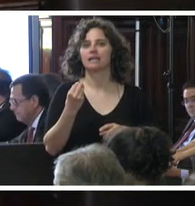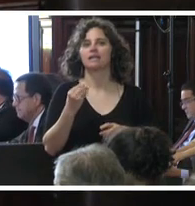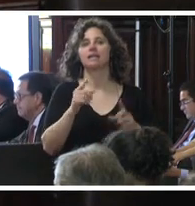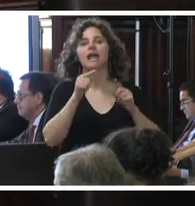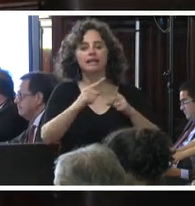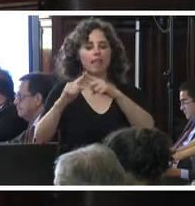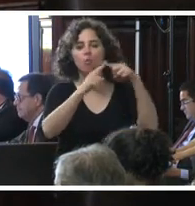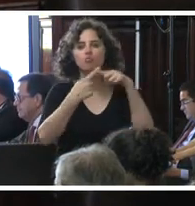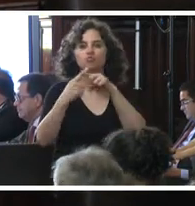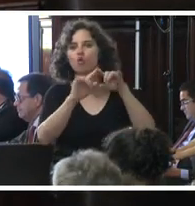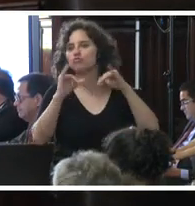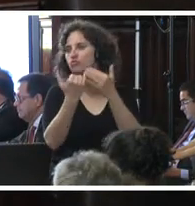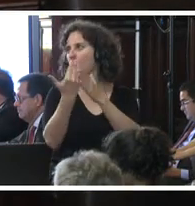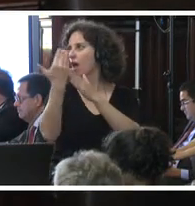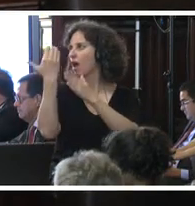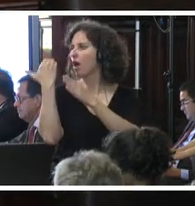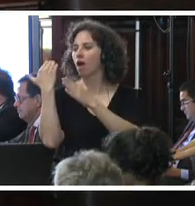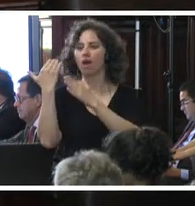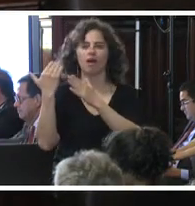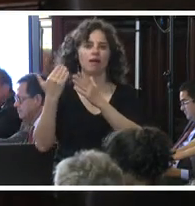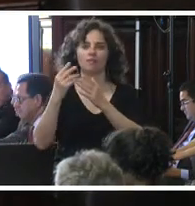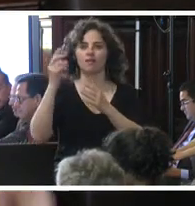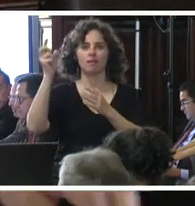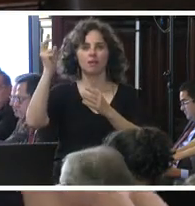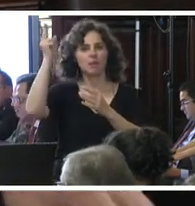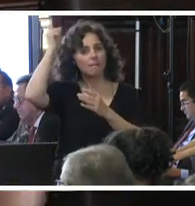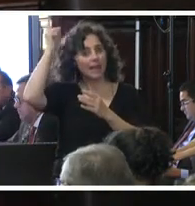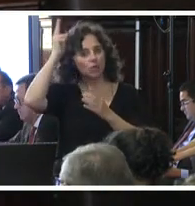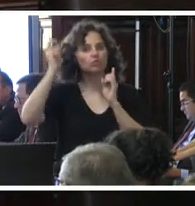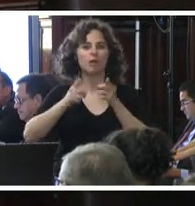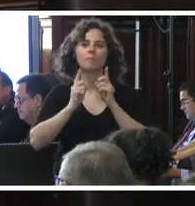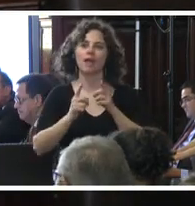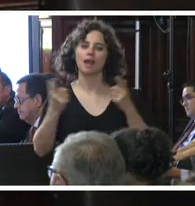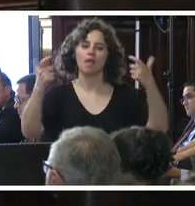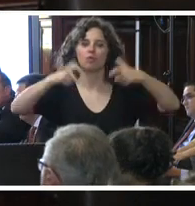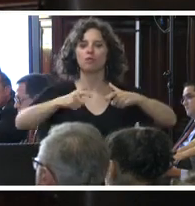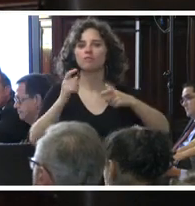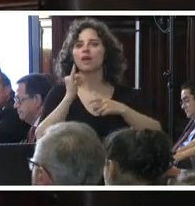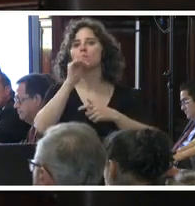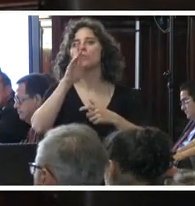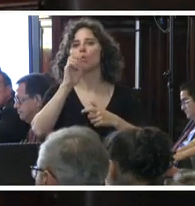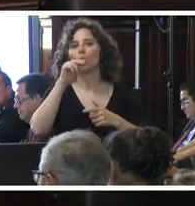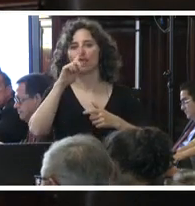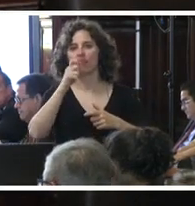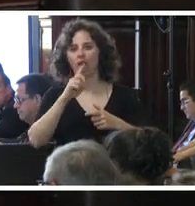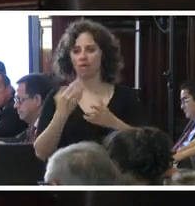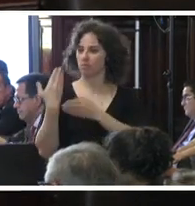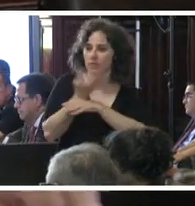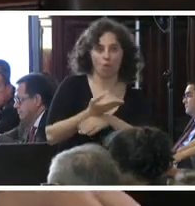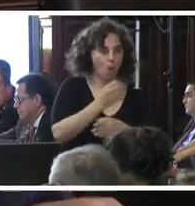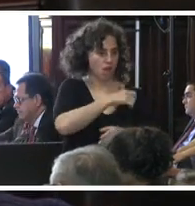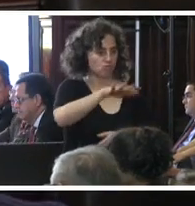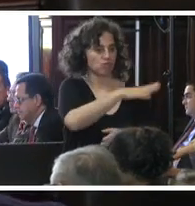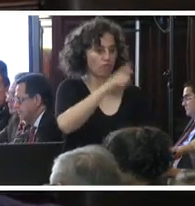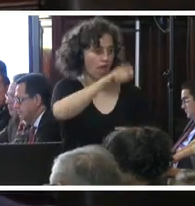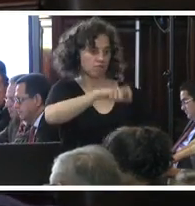esta discusión se tiene ya desde Perú. En la audiencia de impunidad se solicitó a la sociedad civil que hubiera